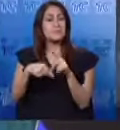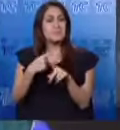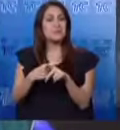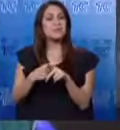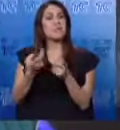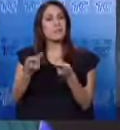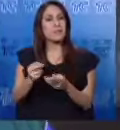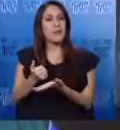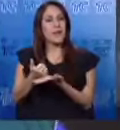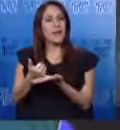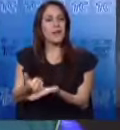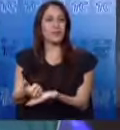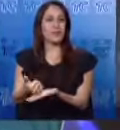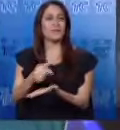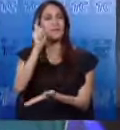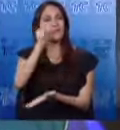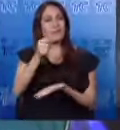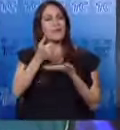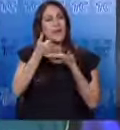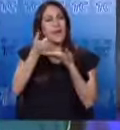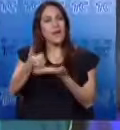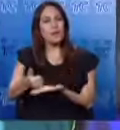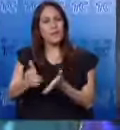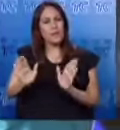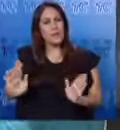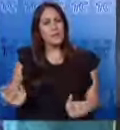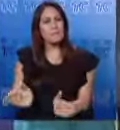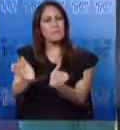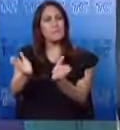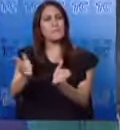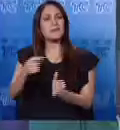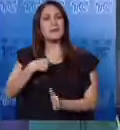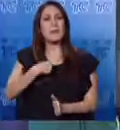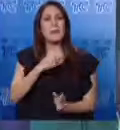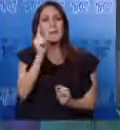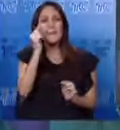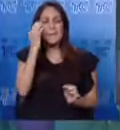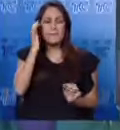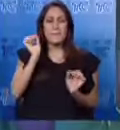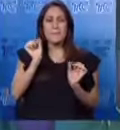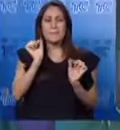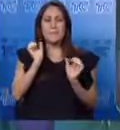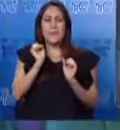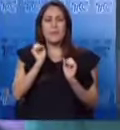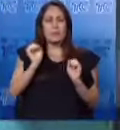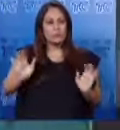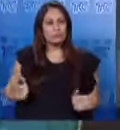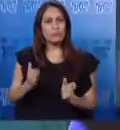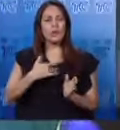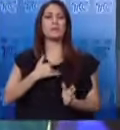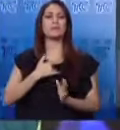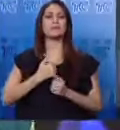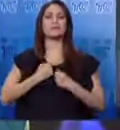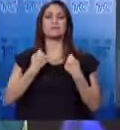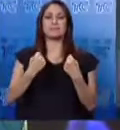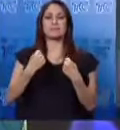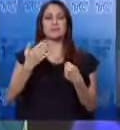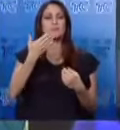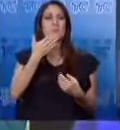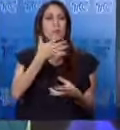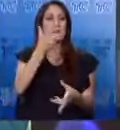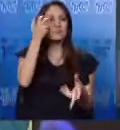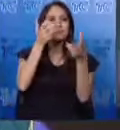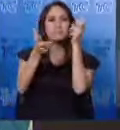que ayudarle, hay que impulsarle. Hay que inspirarle, haciéndole que ame el